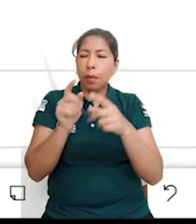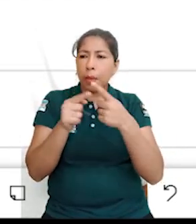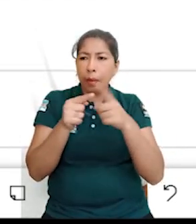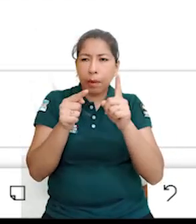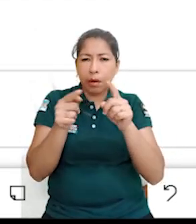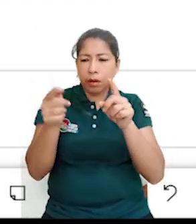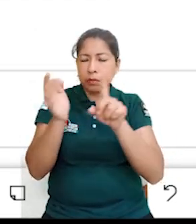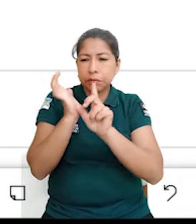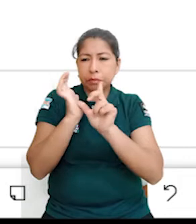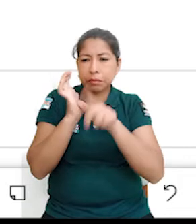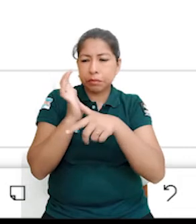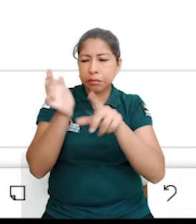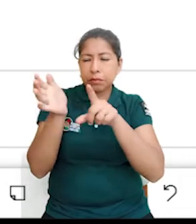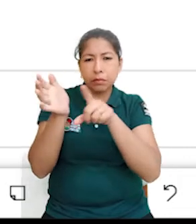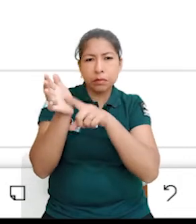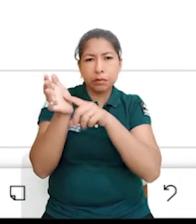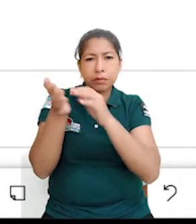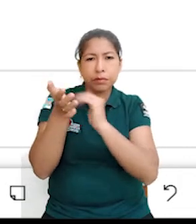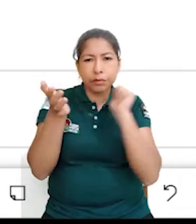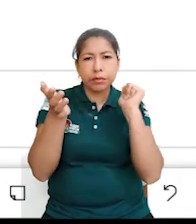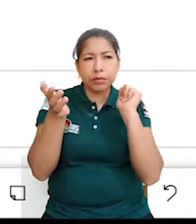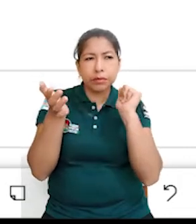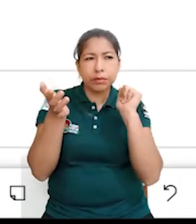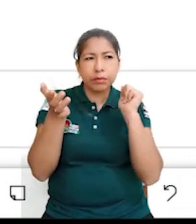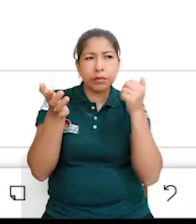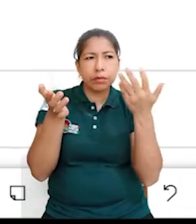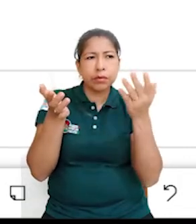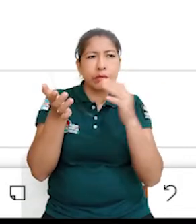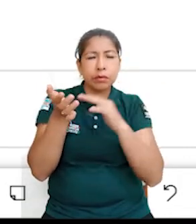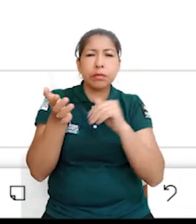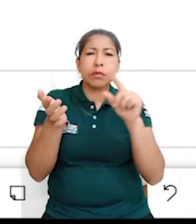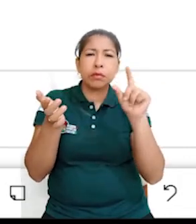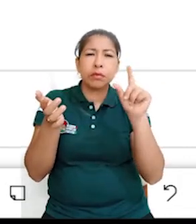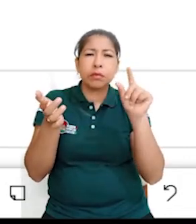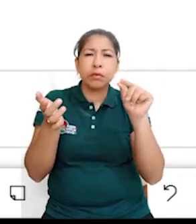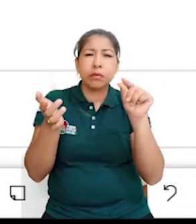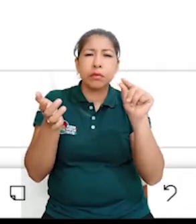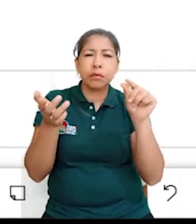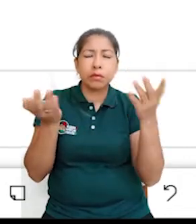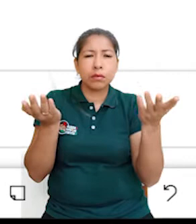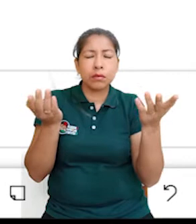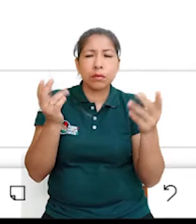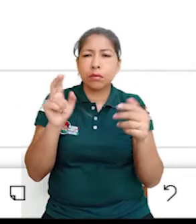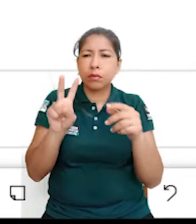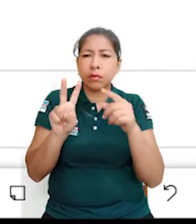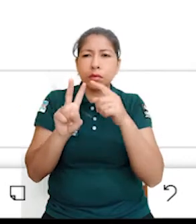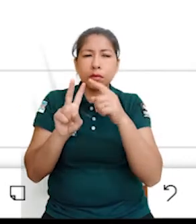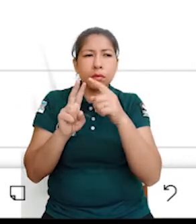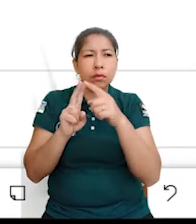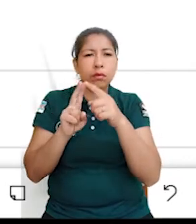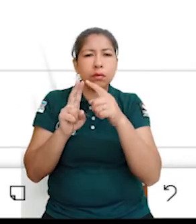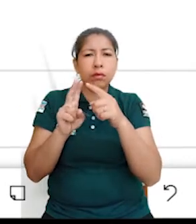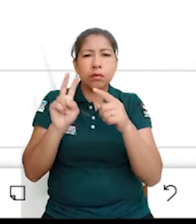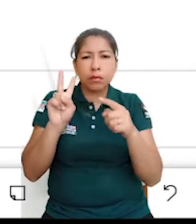20. Dos números que multiplicado den 125 y restado me den 20. A ver, 25